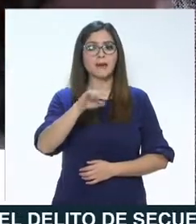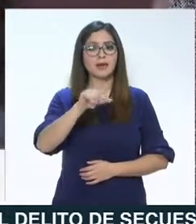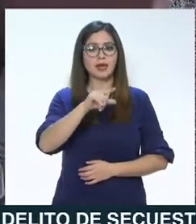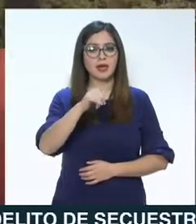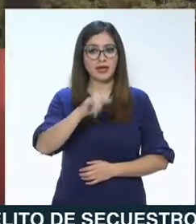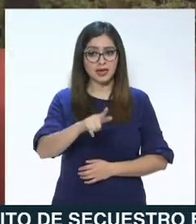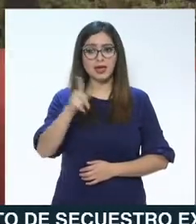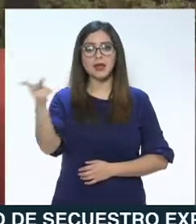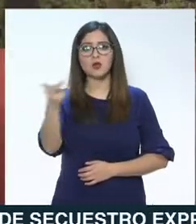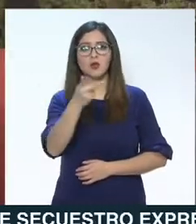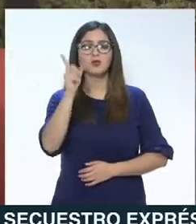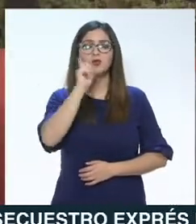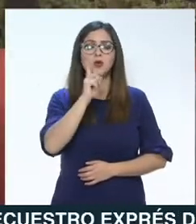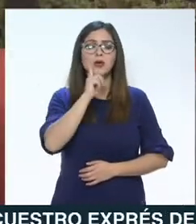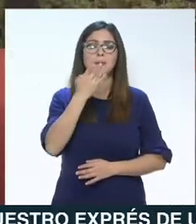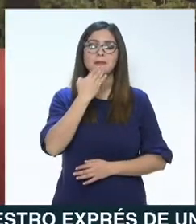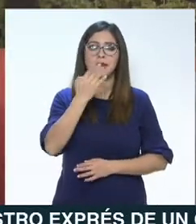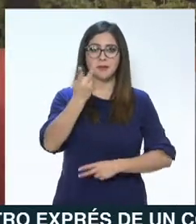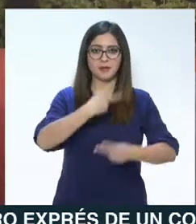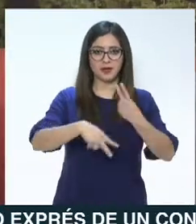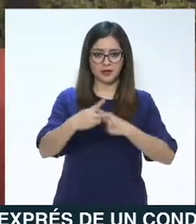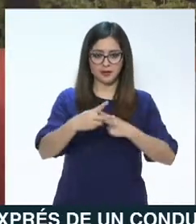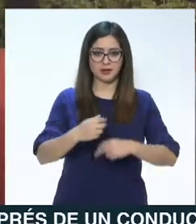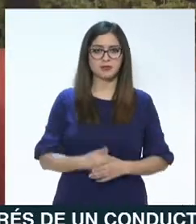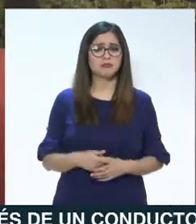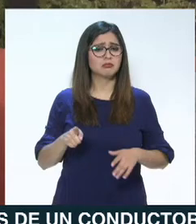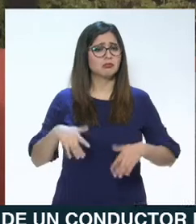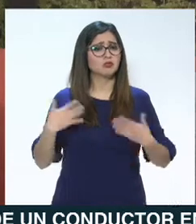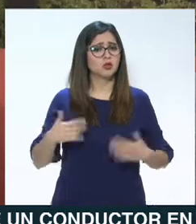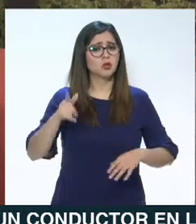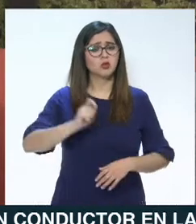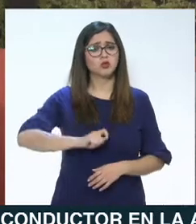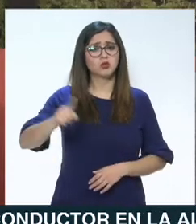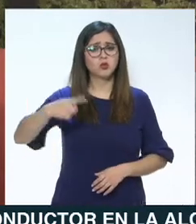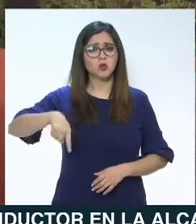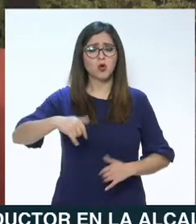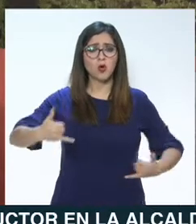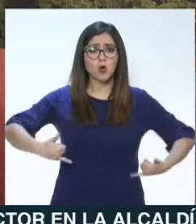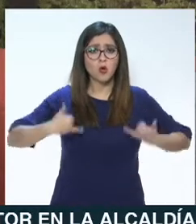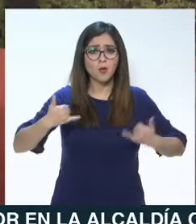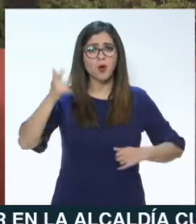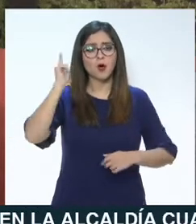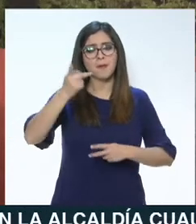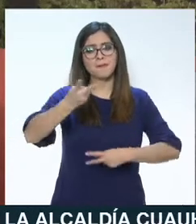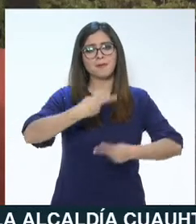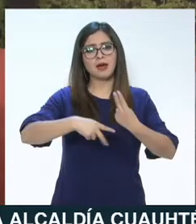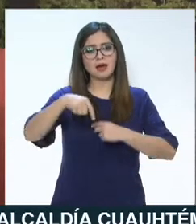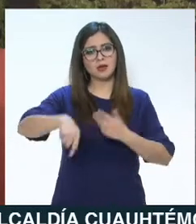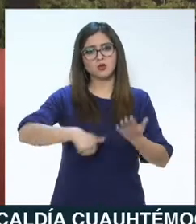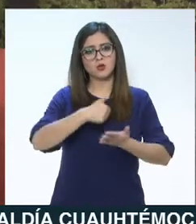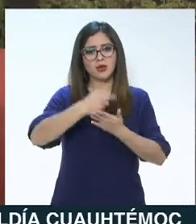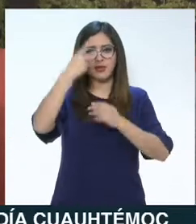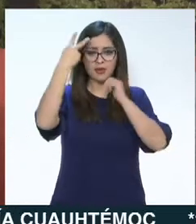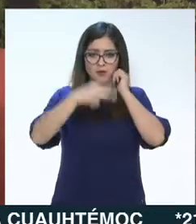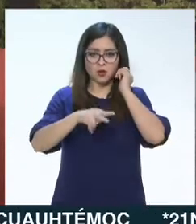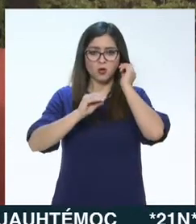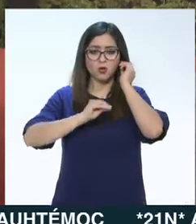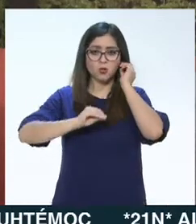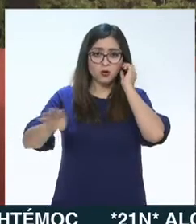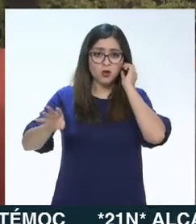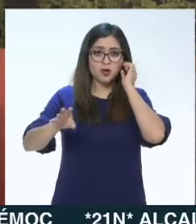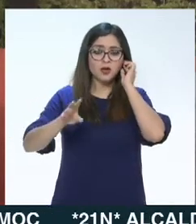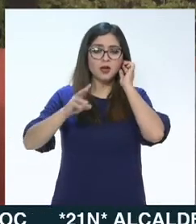las dos, nos da mucho gusto, de verdad que gente tan talentosa, tan joven como ustedes, pues nos vengan a invitar a toda la Ciudad de México a esta puesta en escena llamada